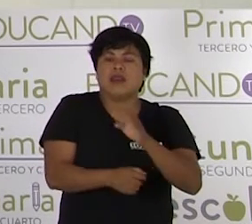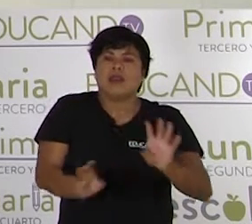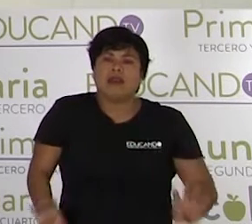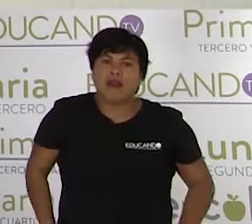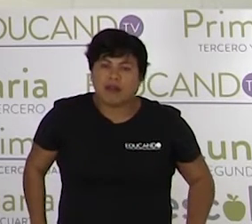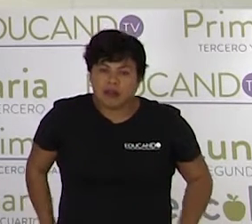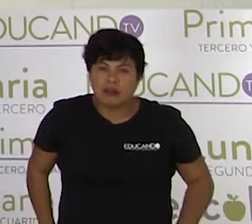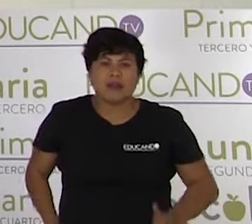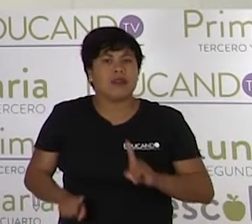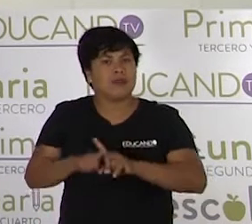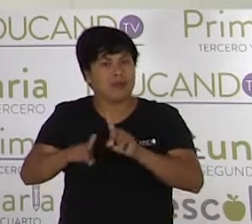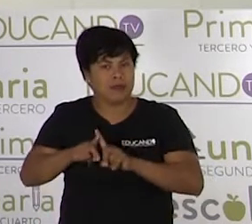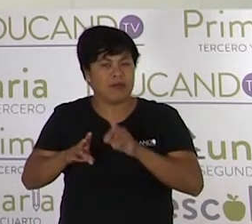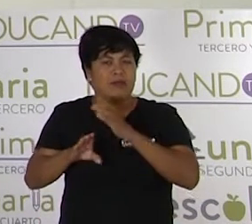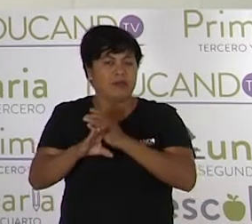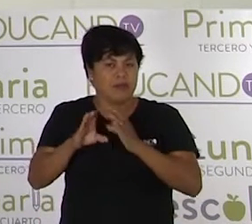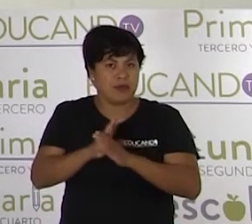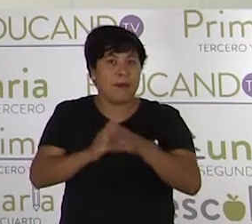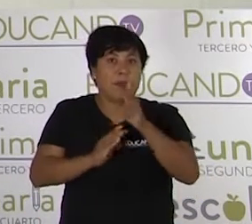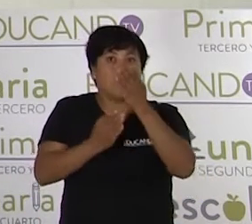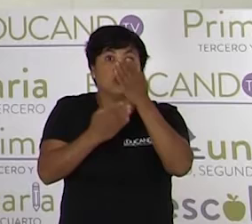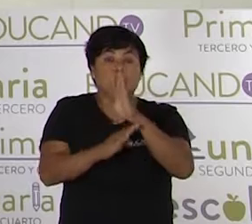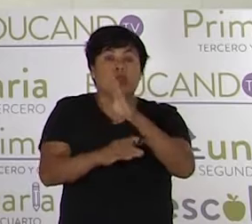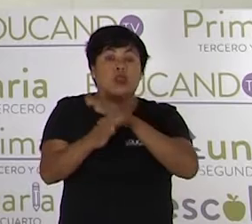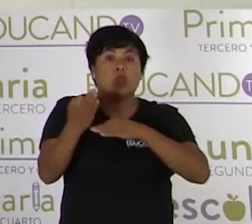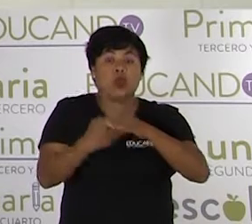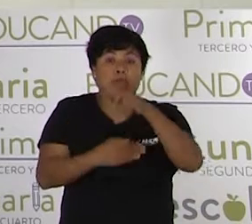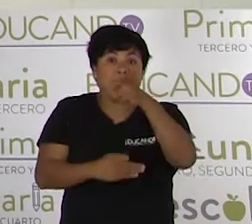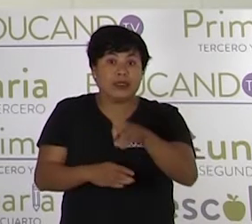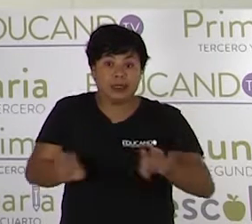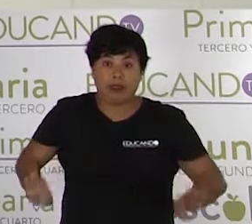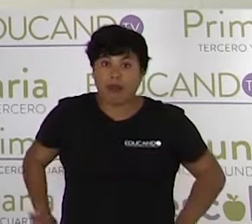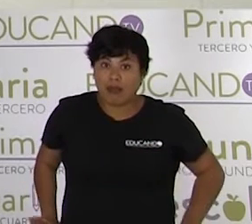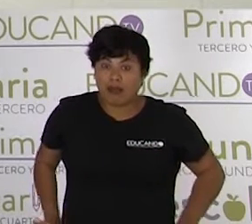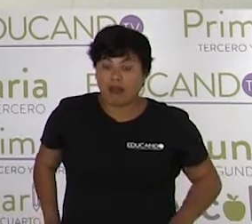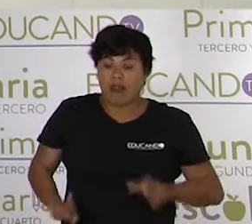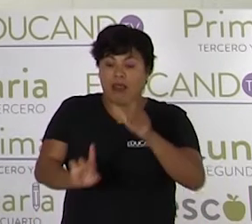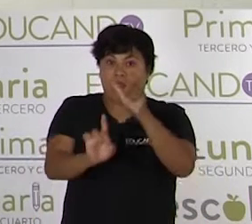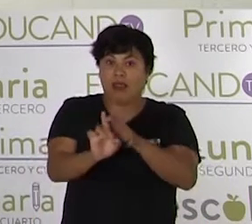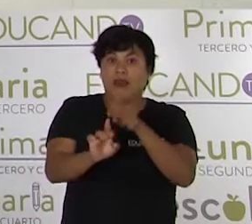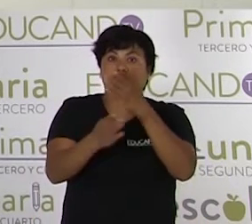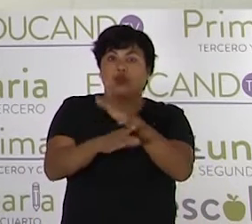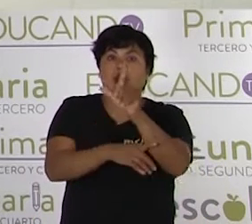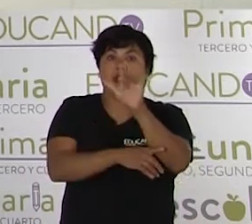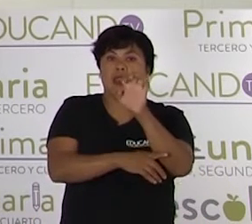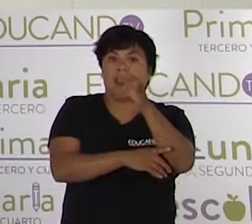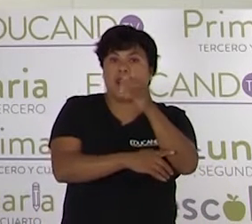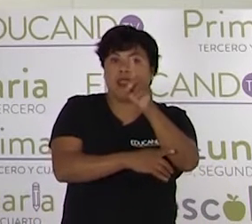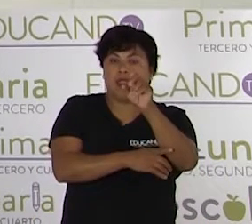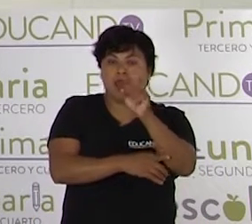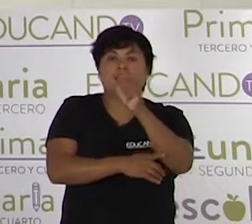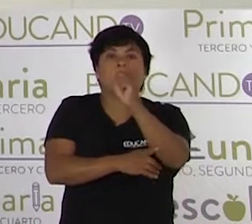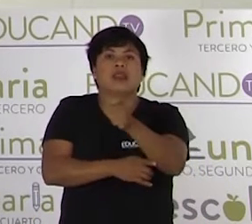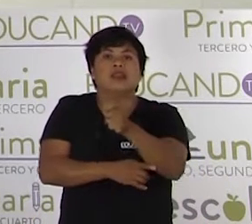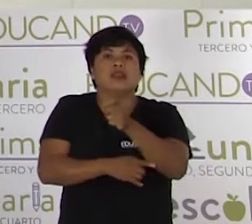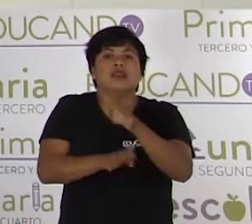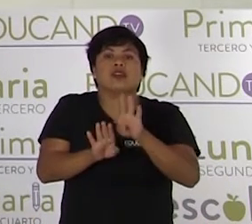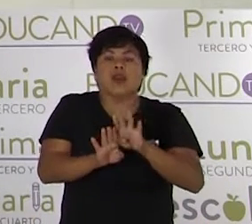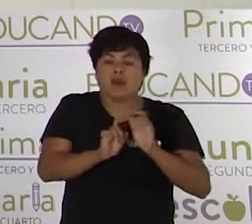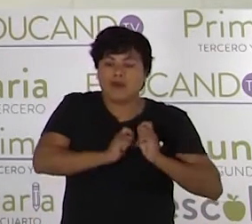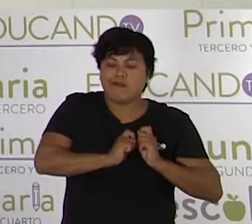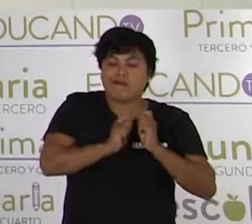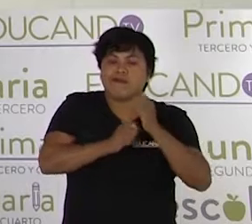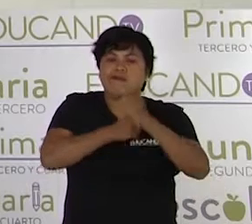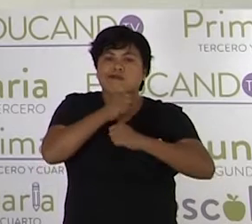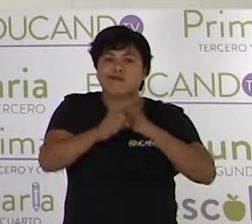algunas acciones. Pero sobre todo, una característica específica de las leyendas es que se transmiten de